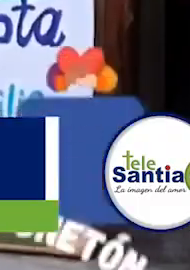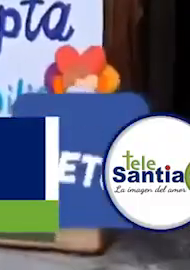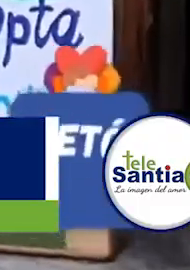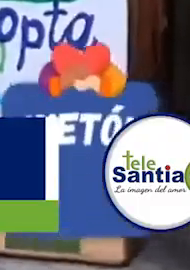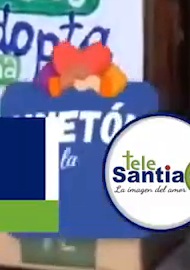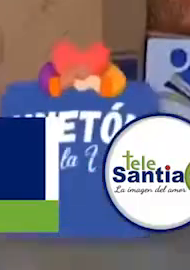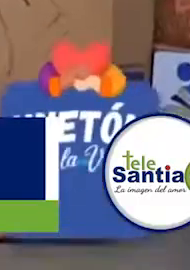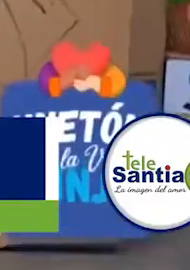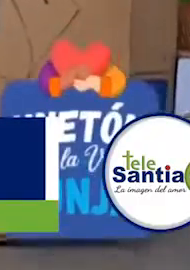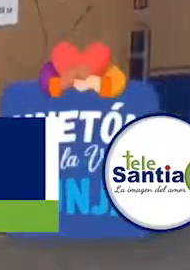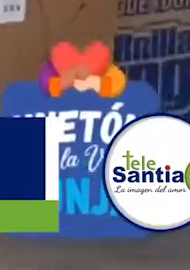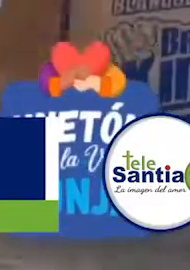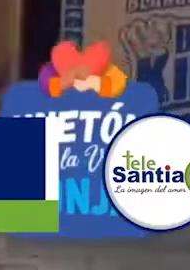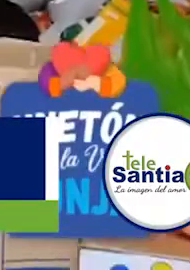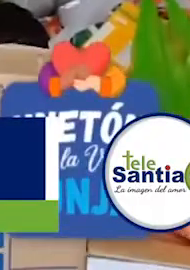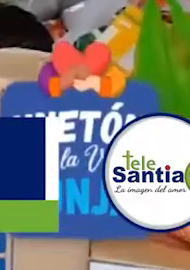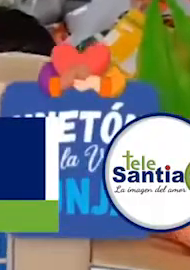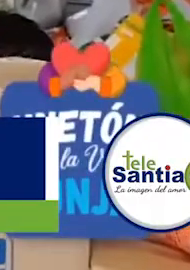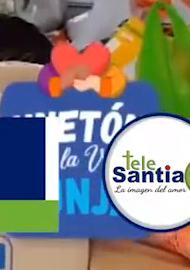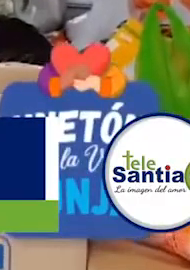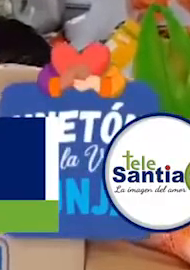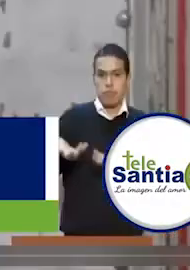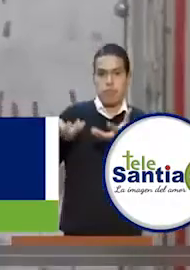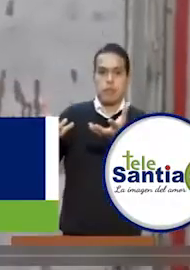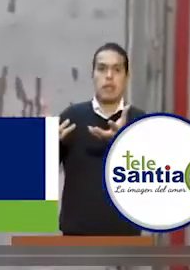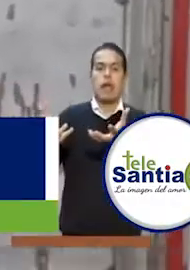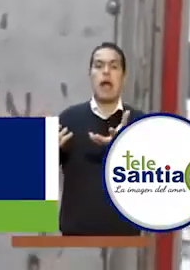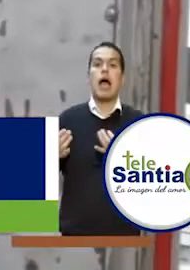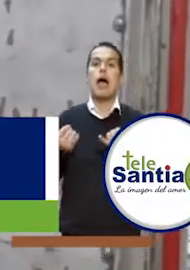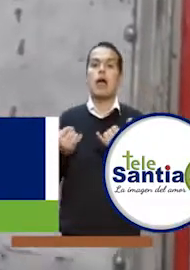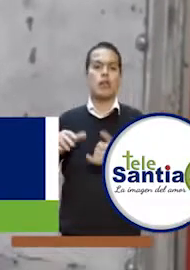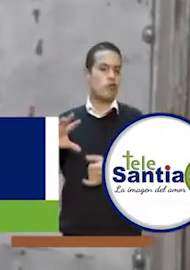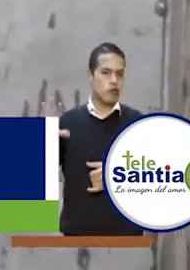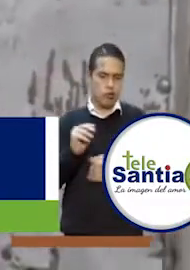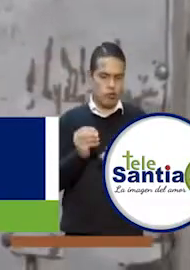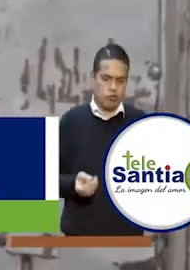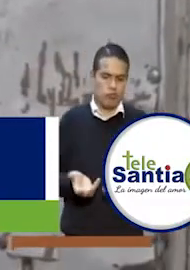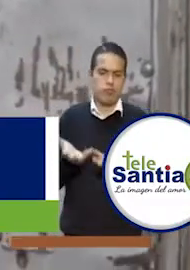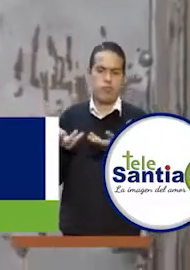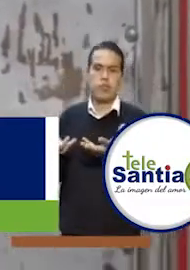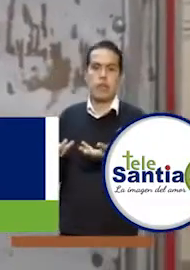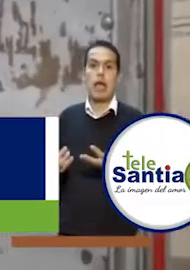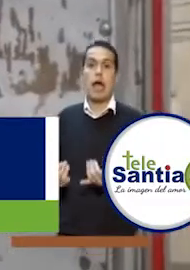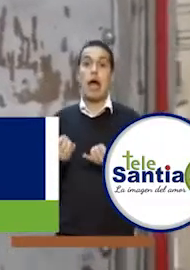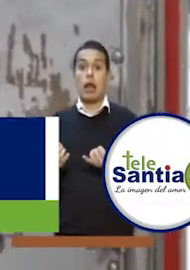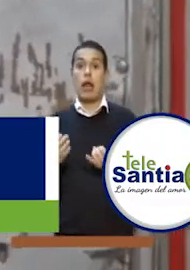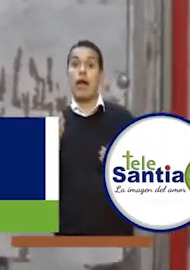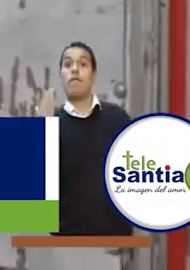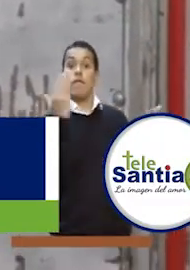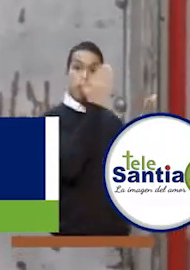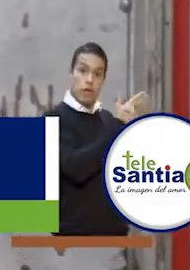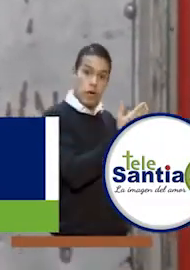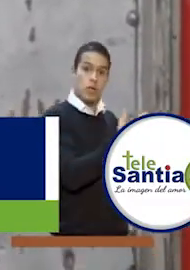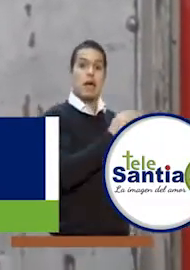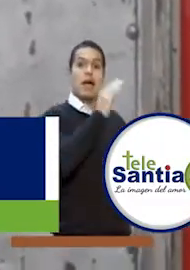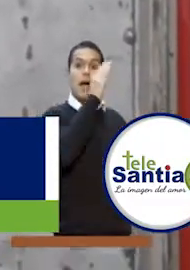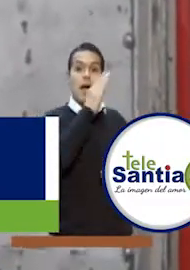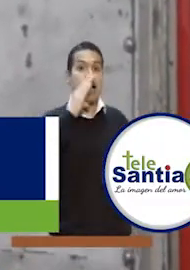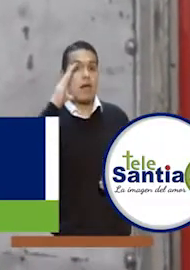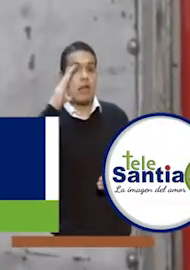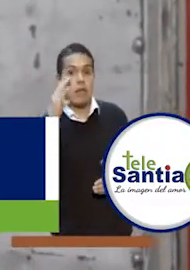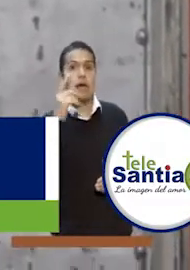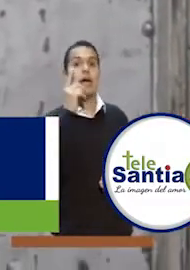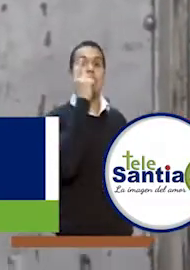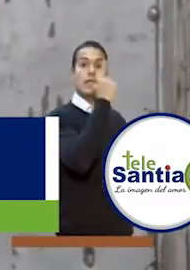UNETON por la Vida no solo se abrió el espacio para la recaudación de ayudas económicas, sino que también se recibieron cientos de alimentos, entre ellos perecederos como